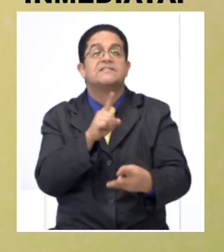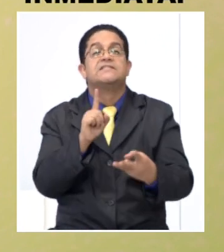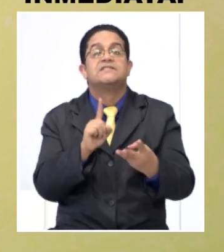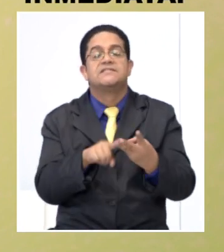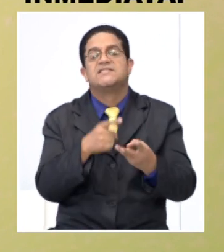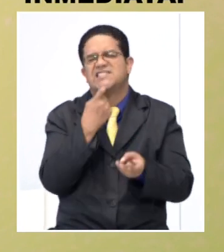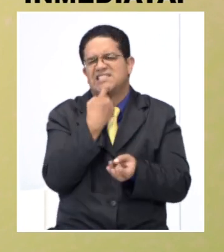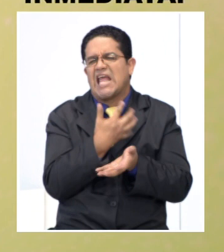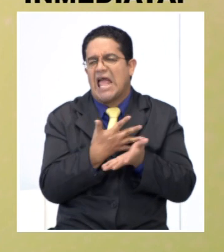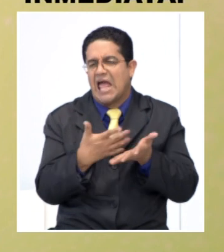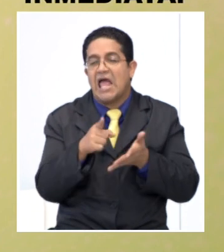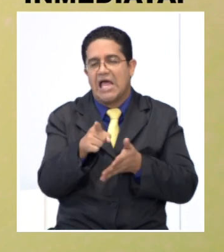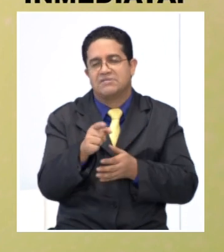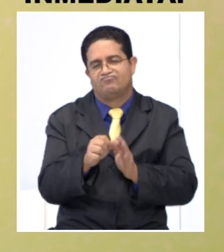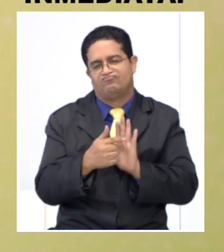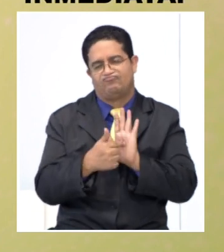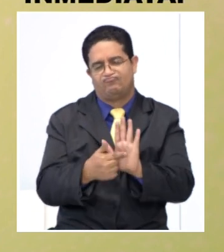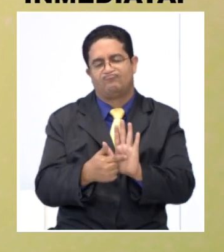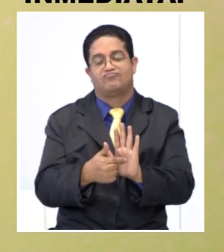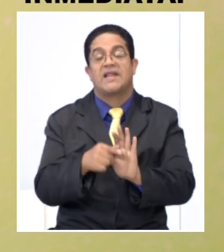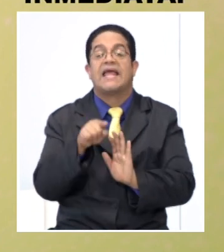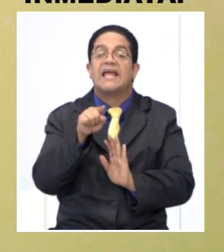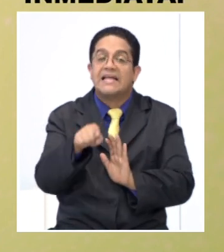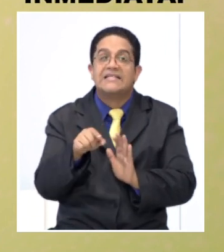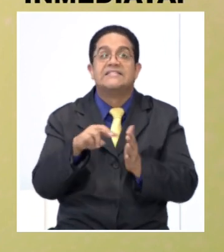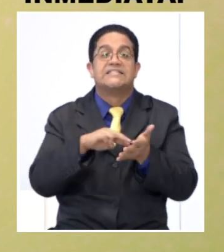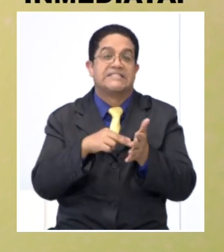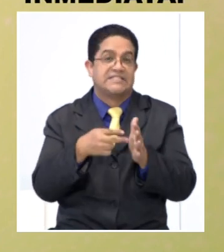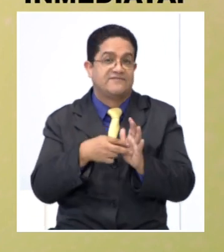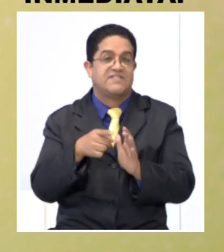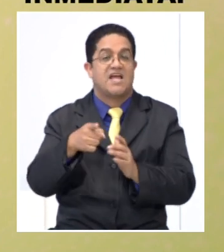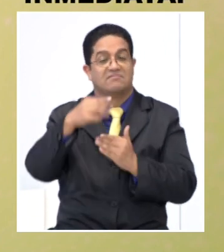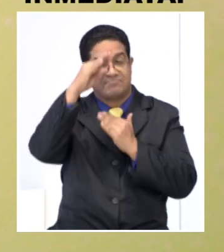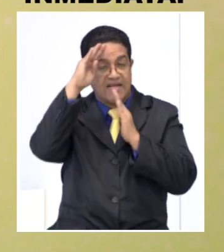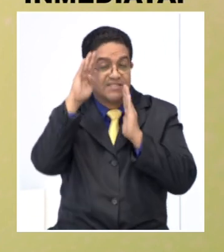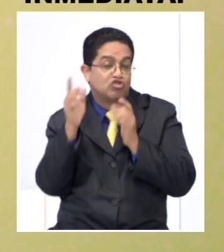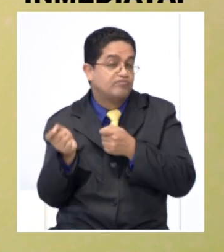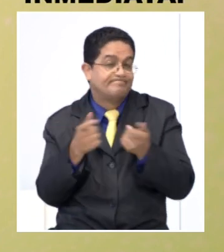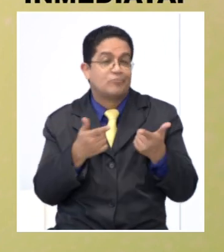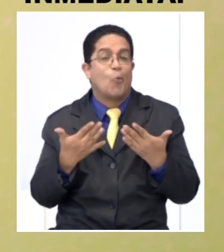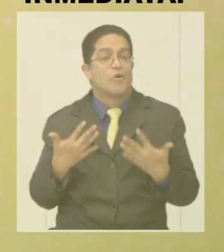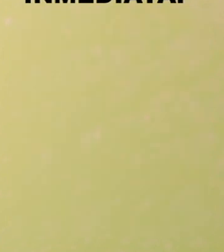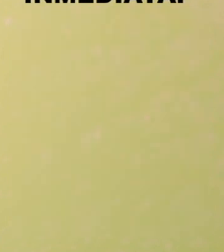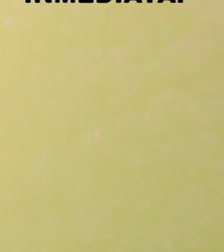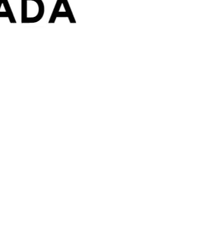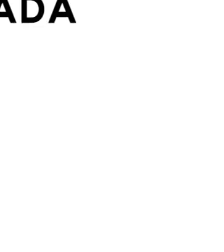son síntomas del dengue. Estos requieren atención médica inmediata.